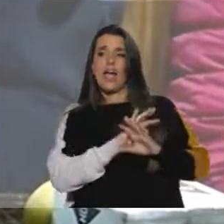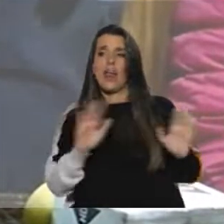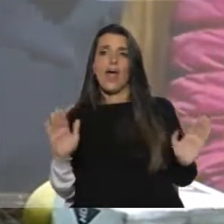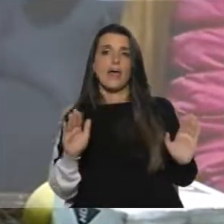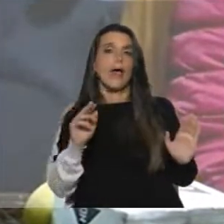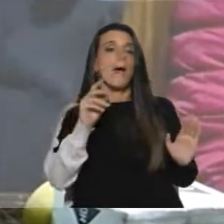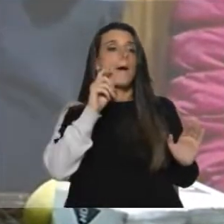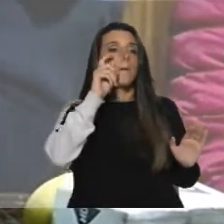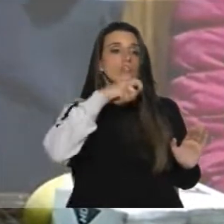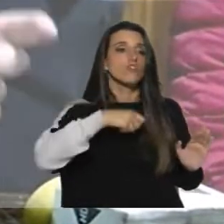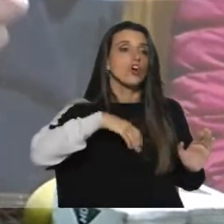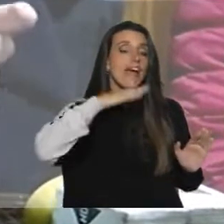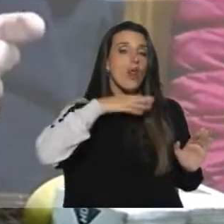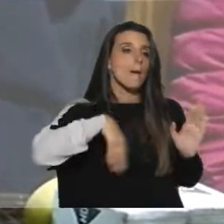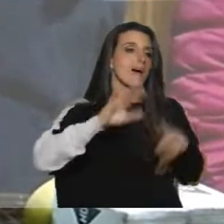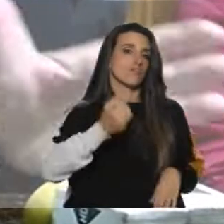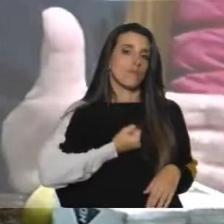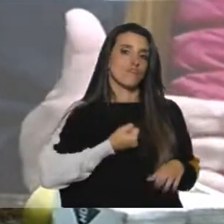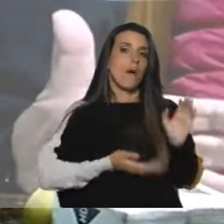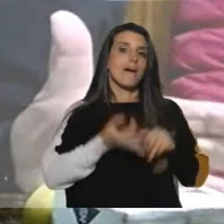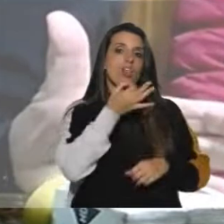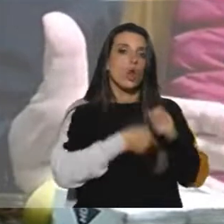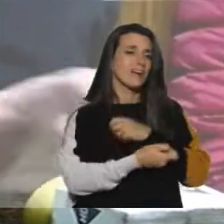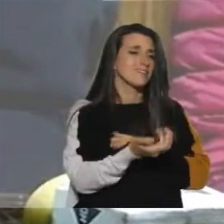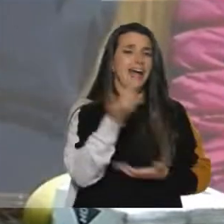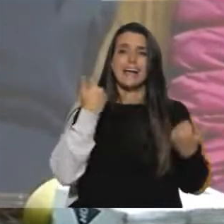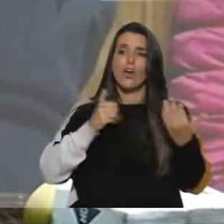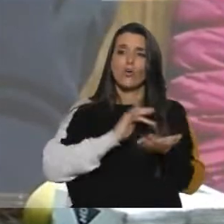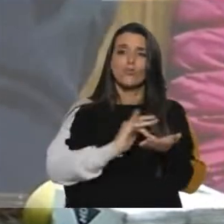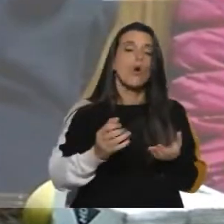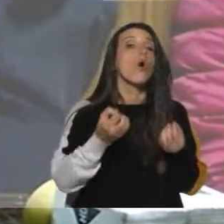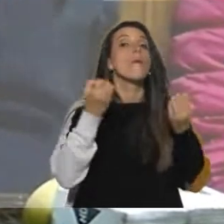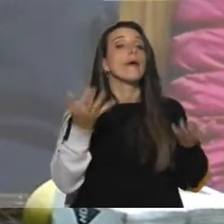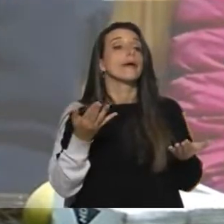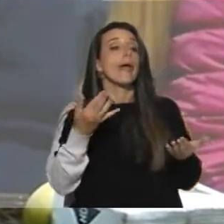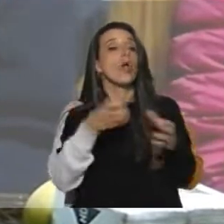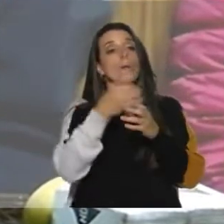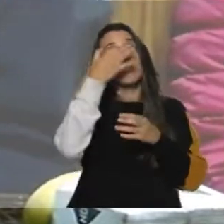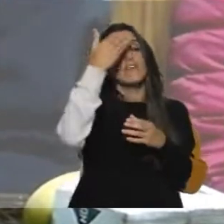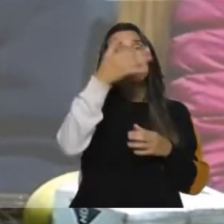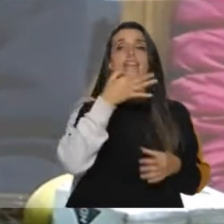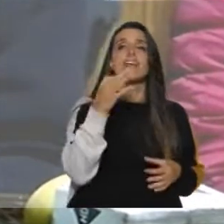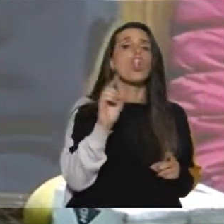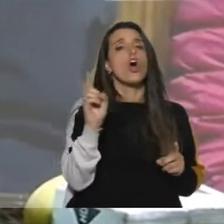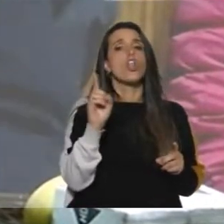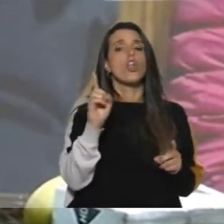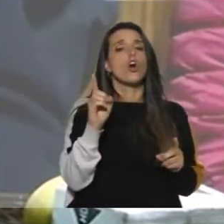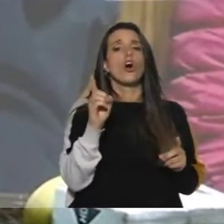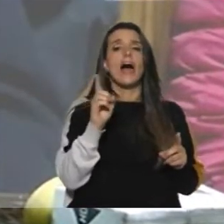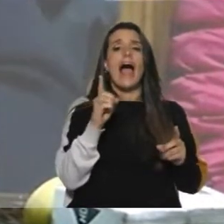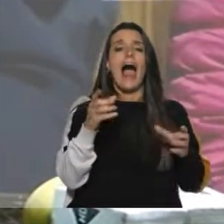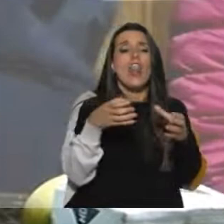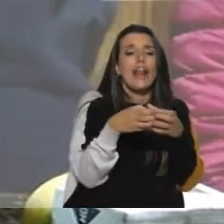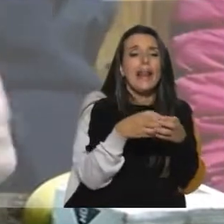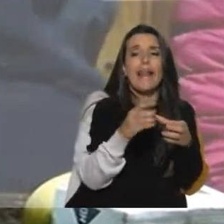hay más homicidios y más narcotráfico. Las desmantelaron. ¿Por qué? Porque la teoría era equivocar a los grandes y no a los chicos.